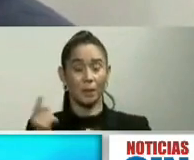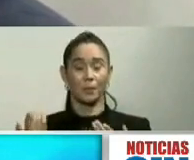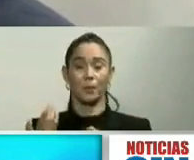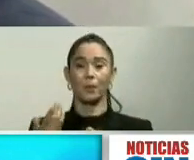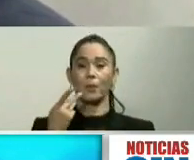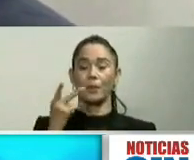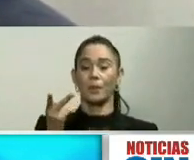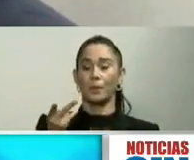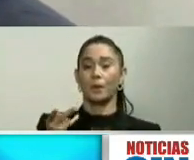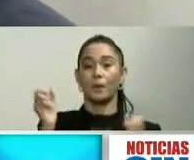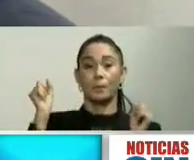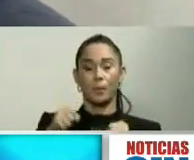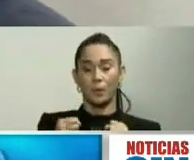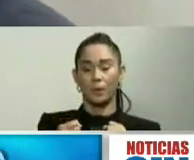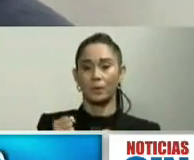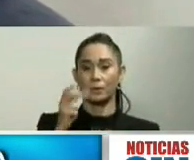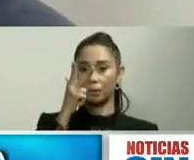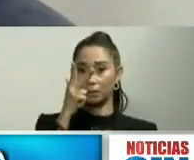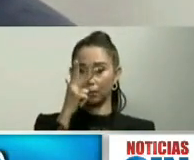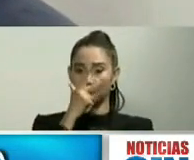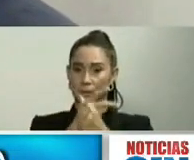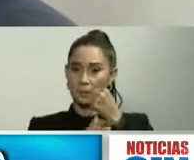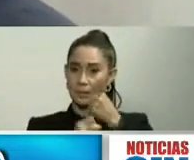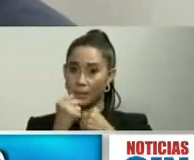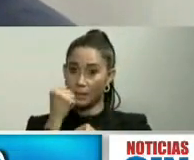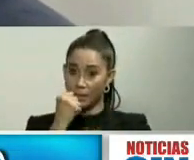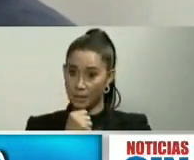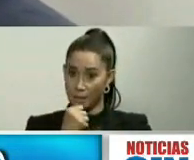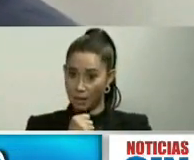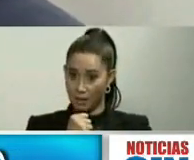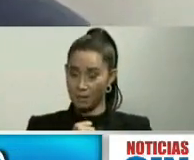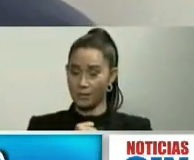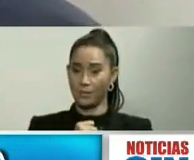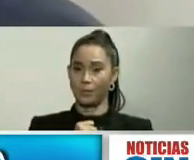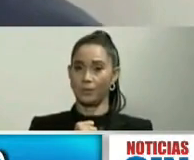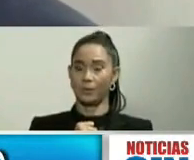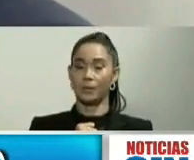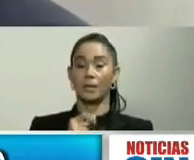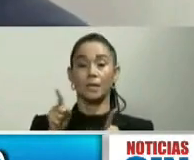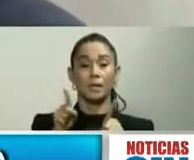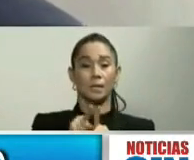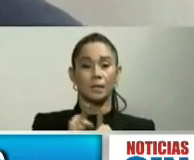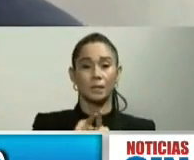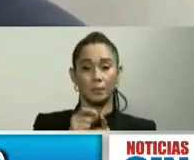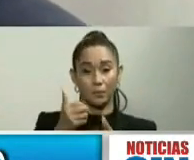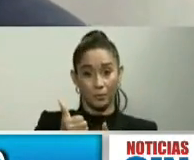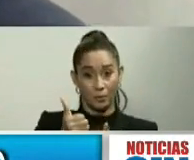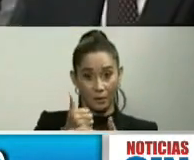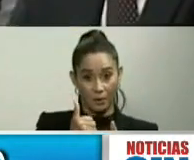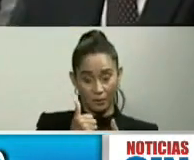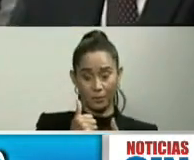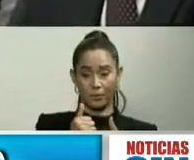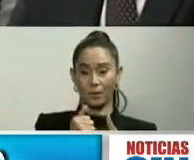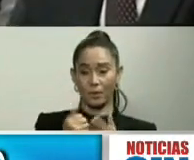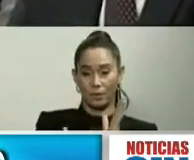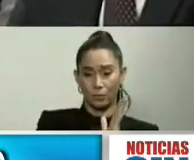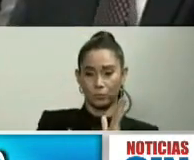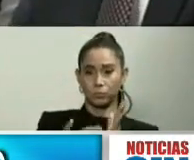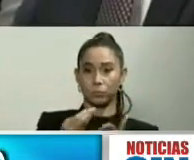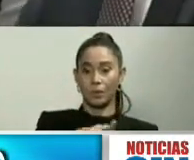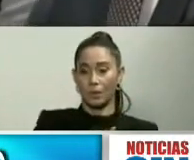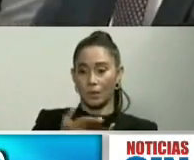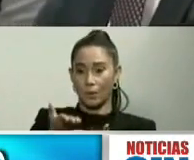efectos de la inflación por 3 años y supera significativamente la inflación acumulada desde la última revisión del salario